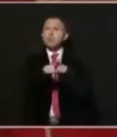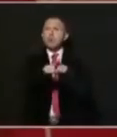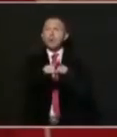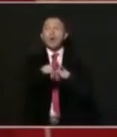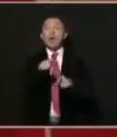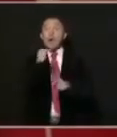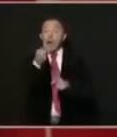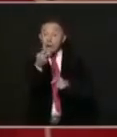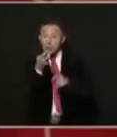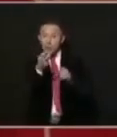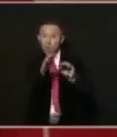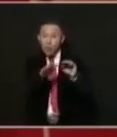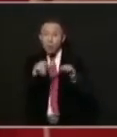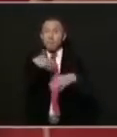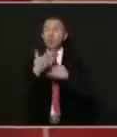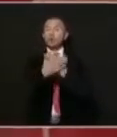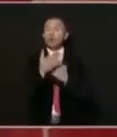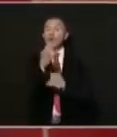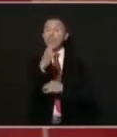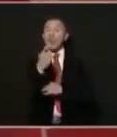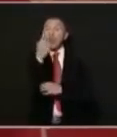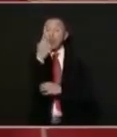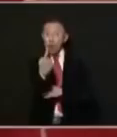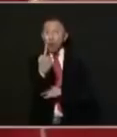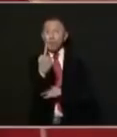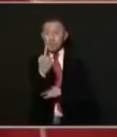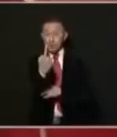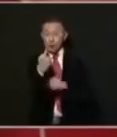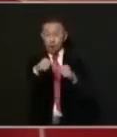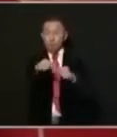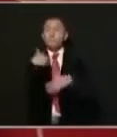al doble el salario mínimo.